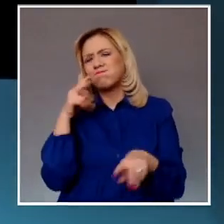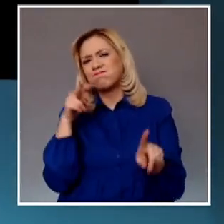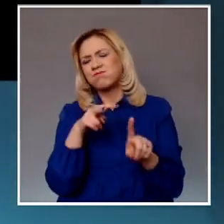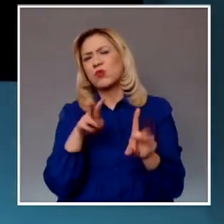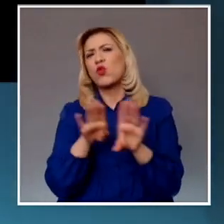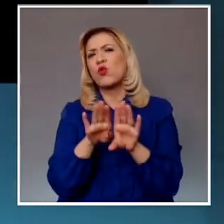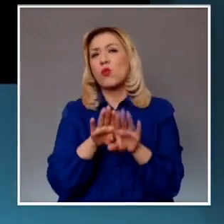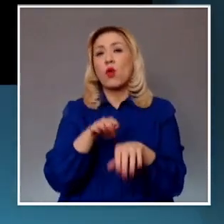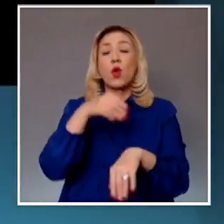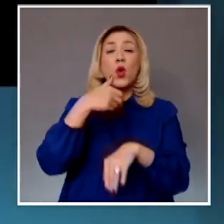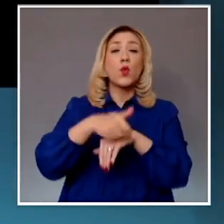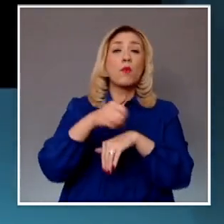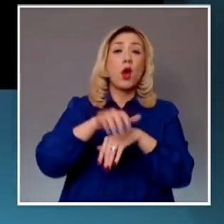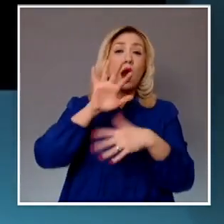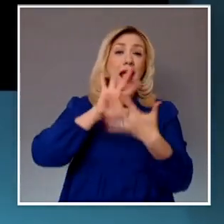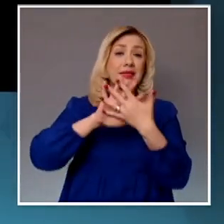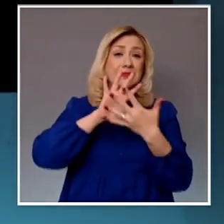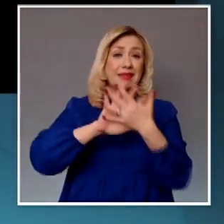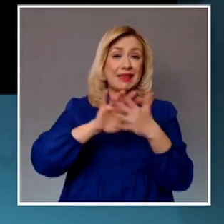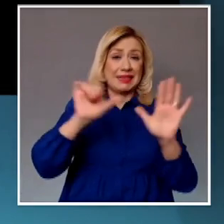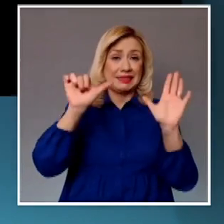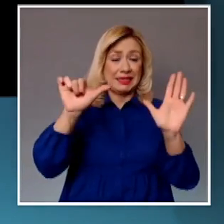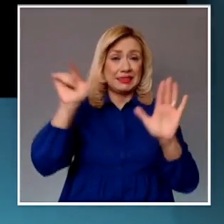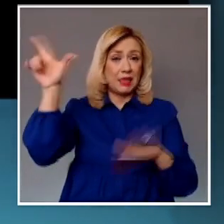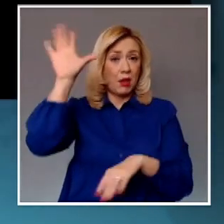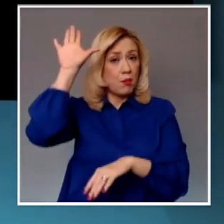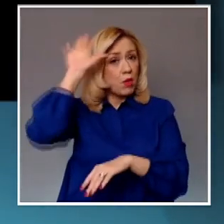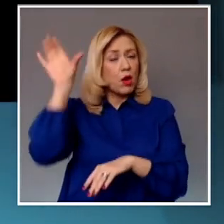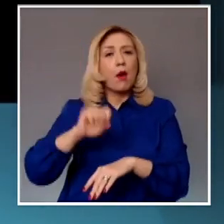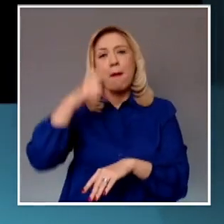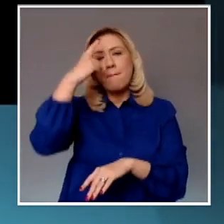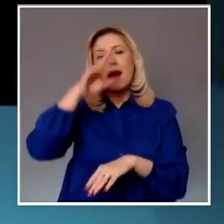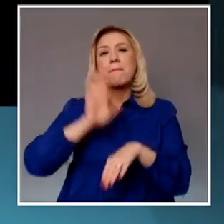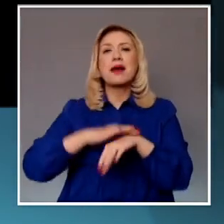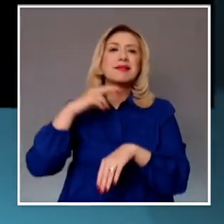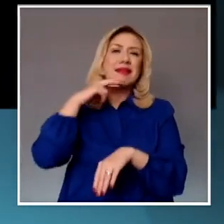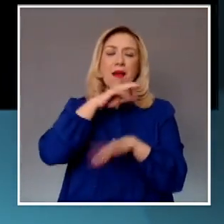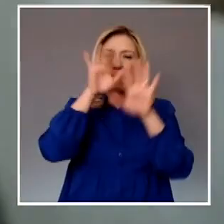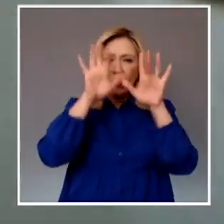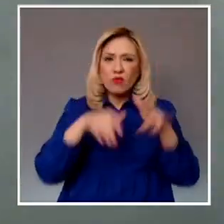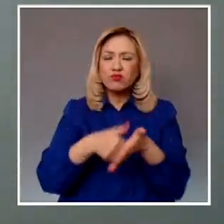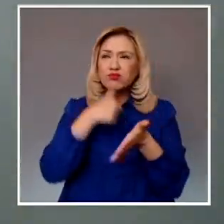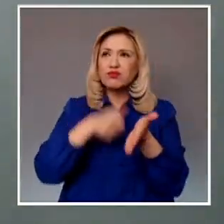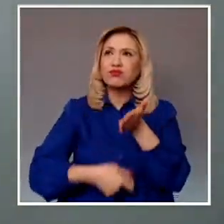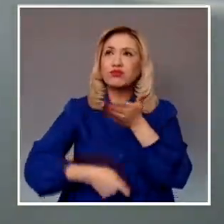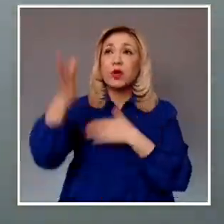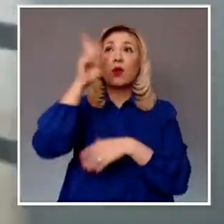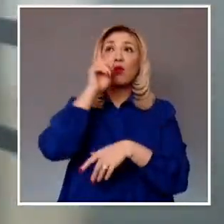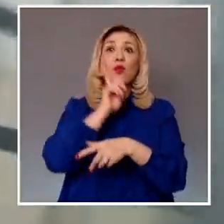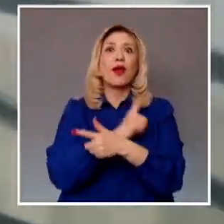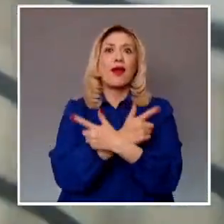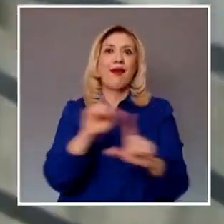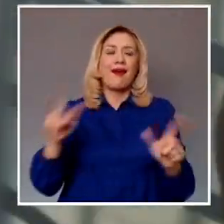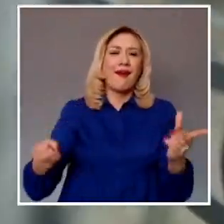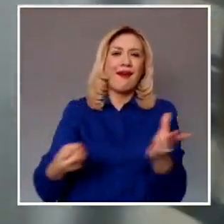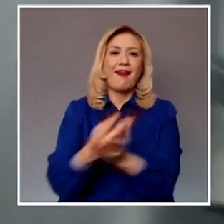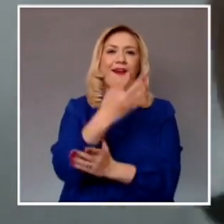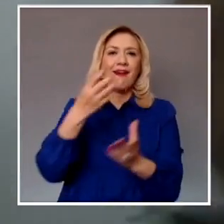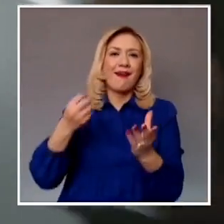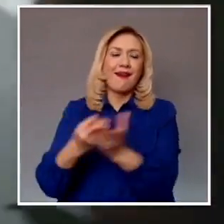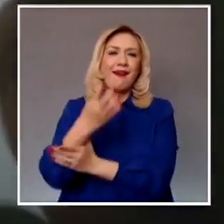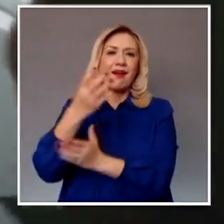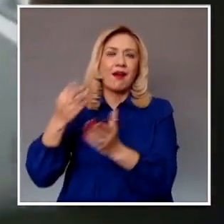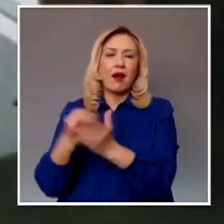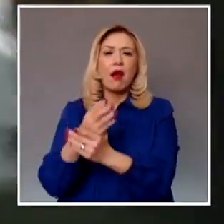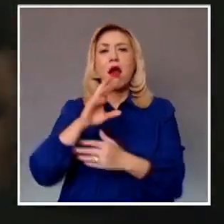en Morelos, para acelerar la entrega de liberaciones a mujeres internas y la celebración de audiencias a través de videoconferencias.